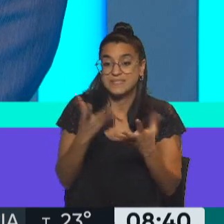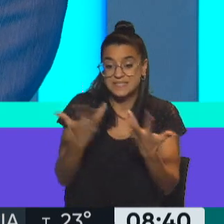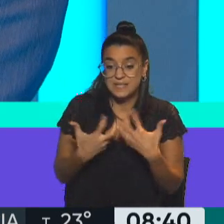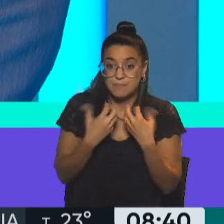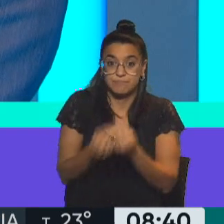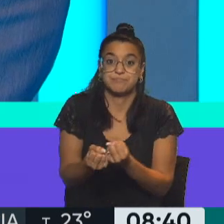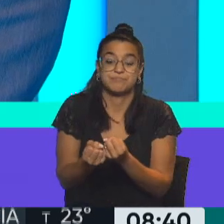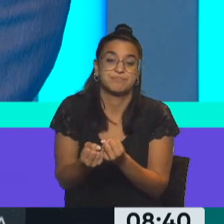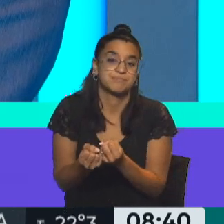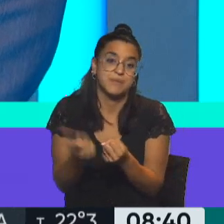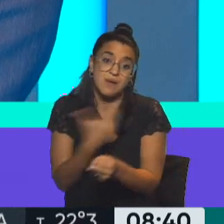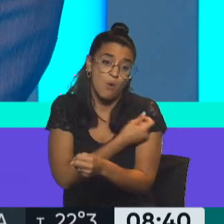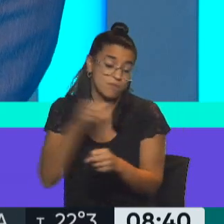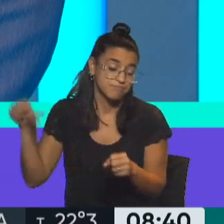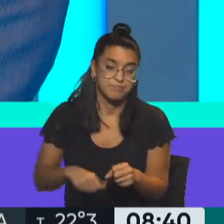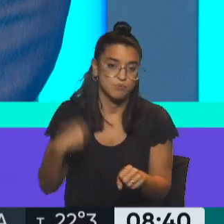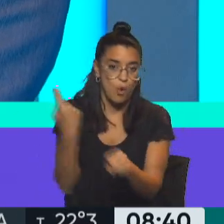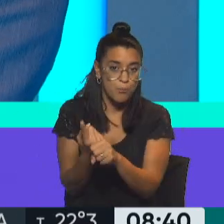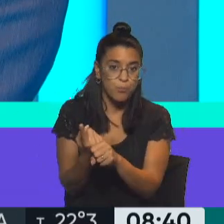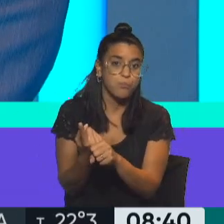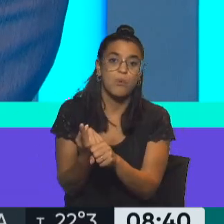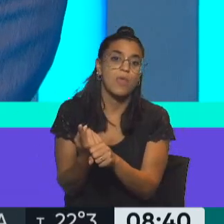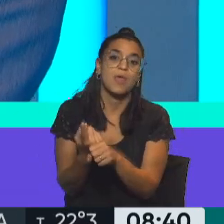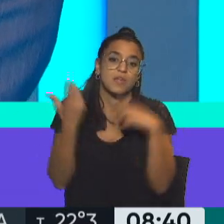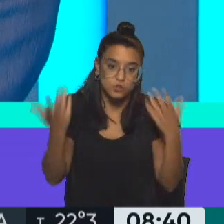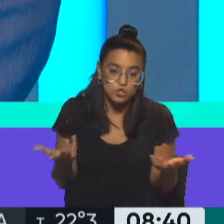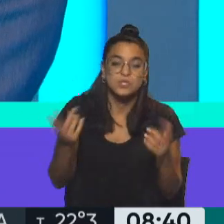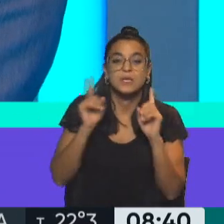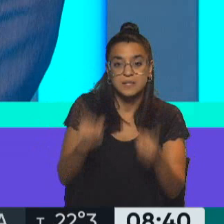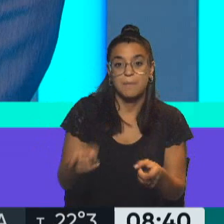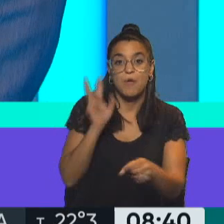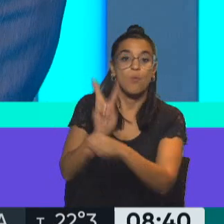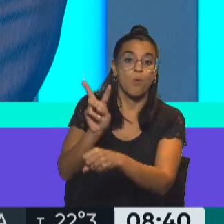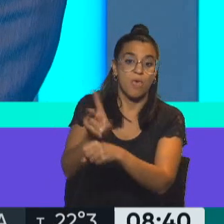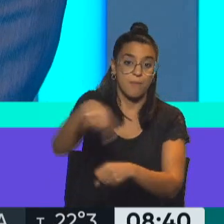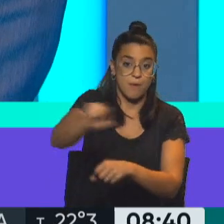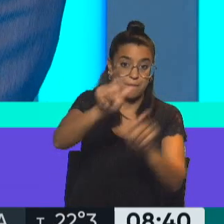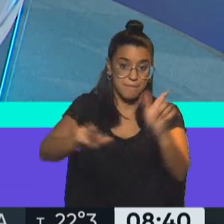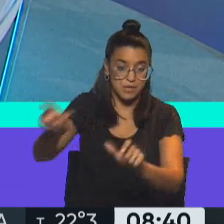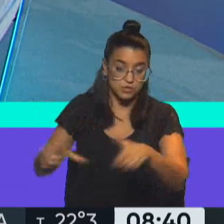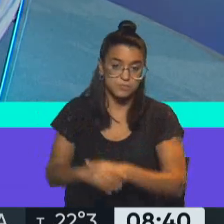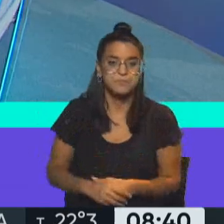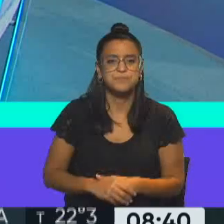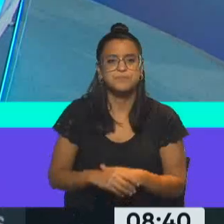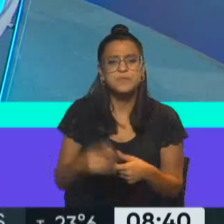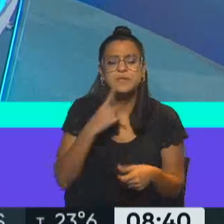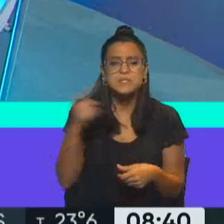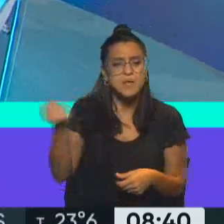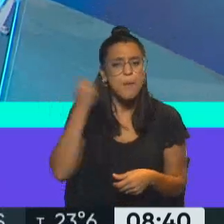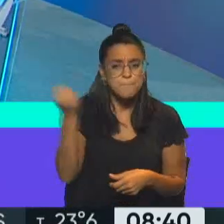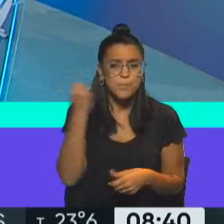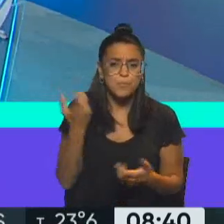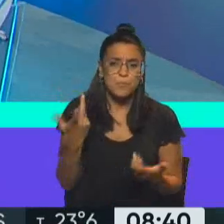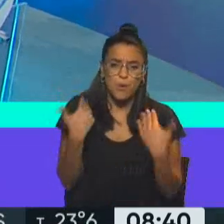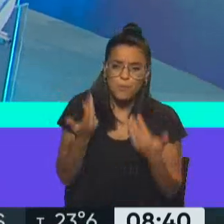no le hace todo el efecto buscado también estamos protegiendo ahora de esos terceros leandro es importante